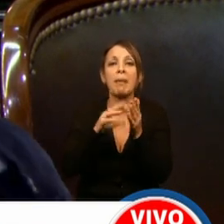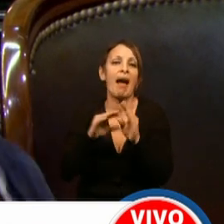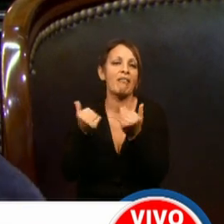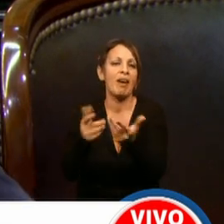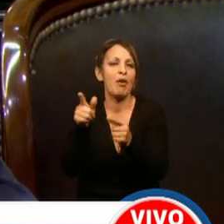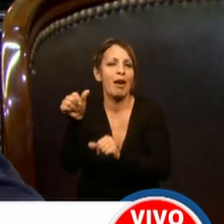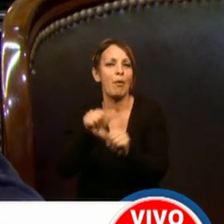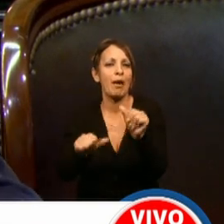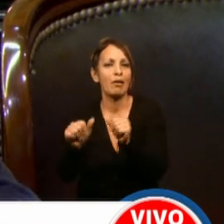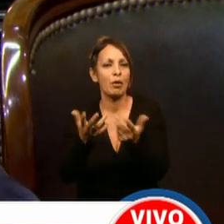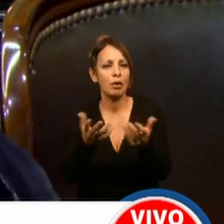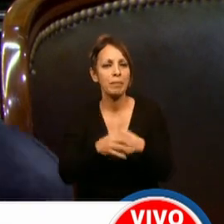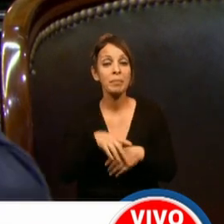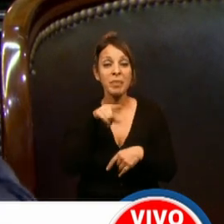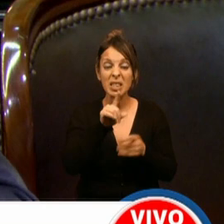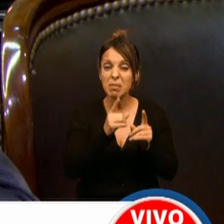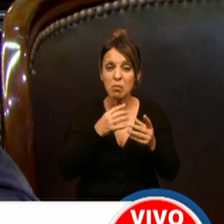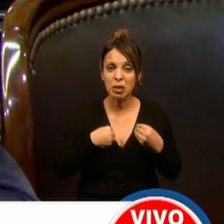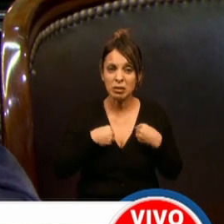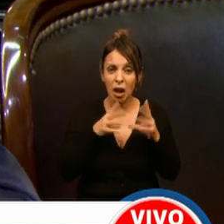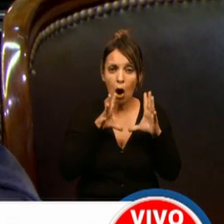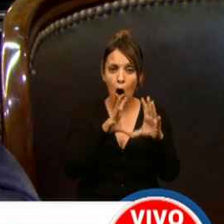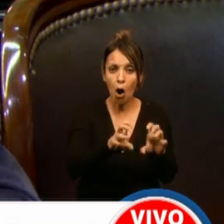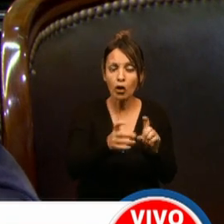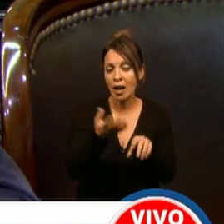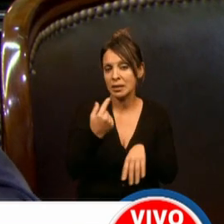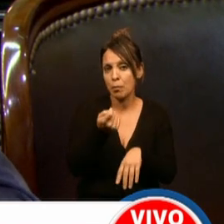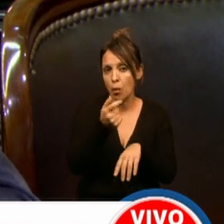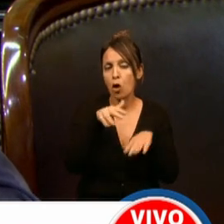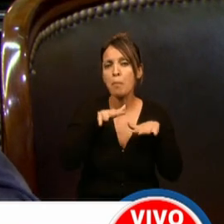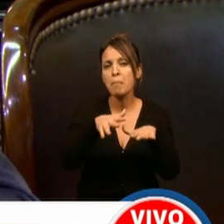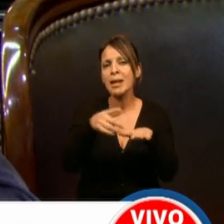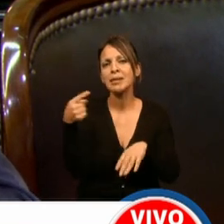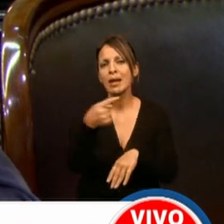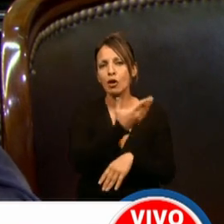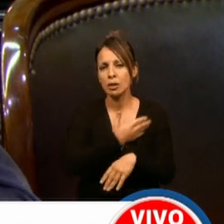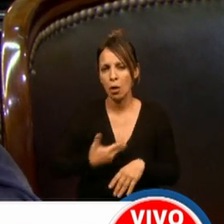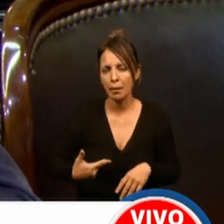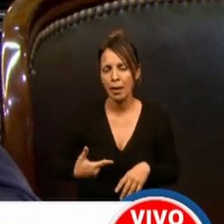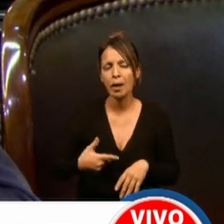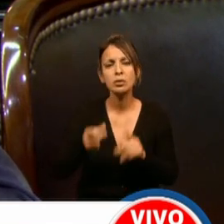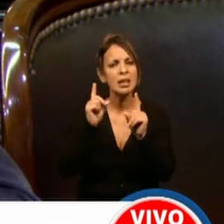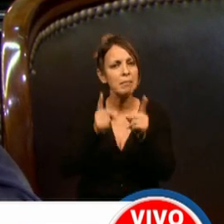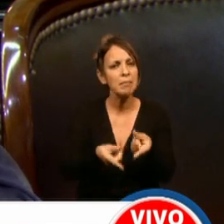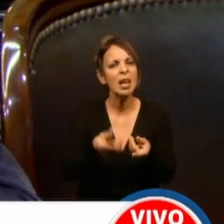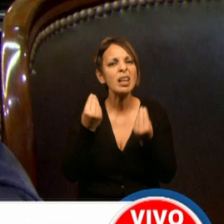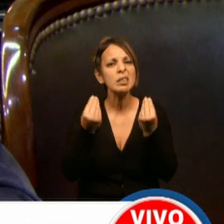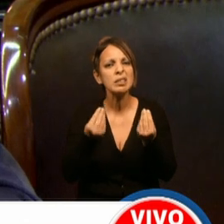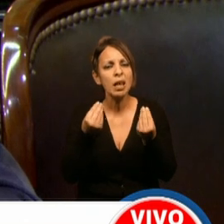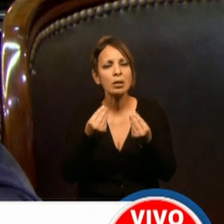eso discurso del odio hace poco tiempo en una marcha opositora lo que hicieron fue colgar